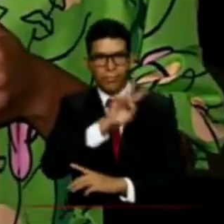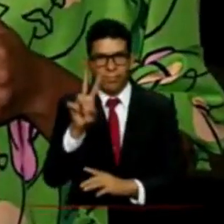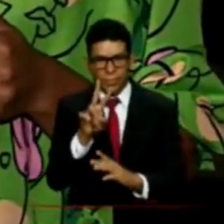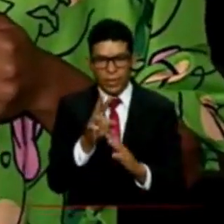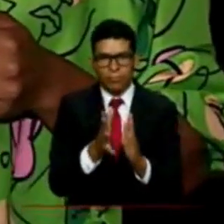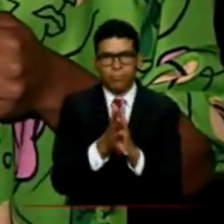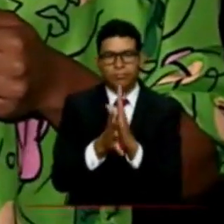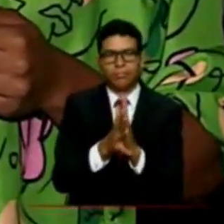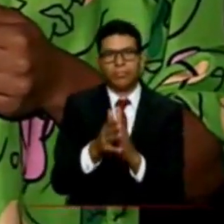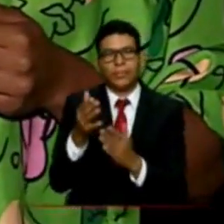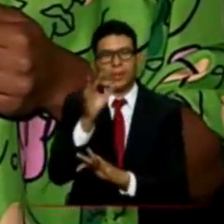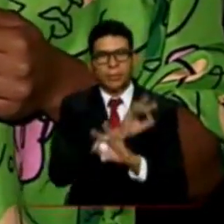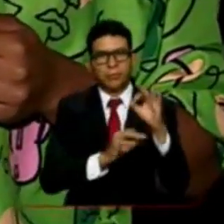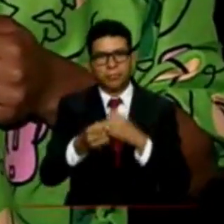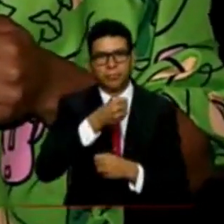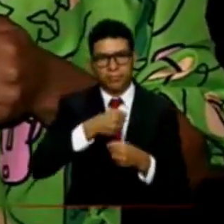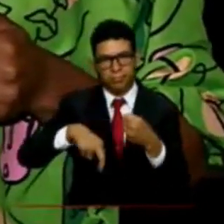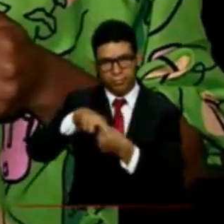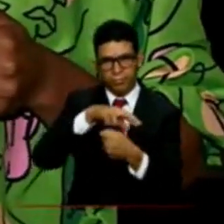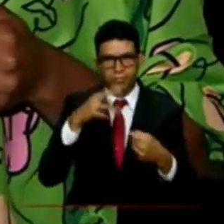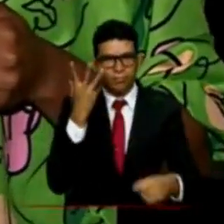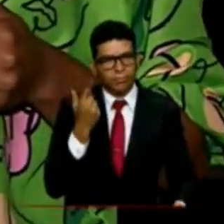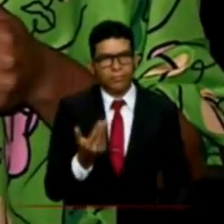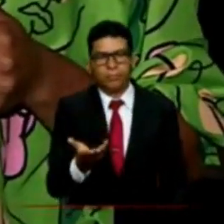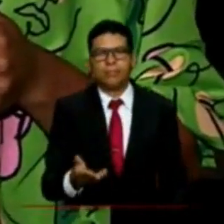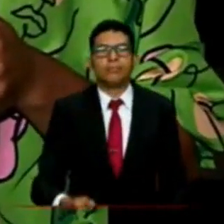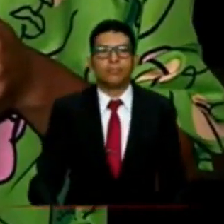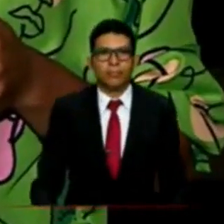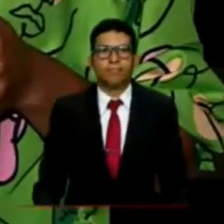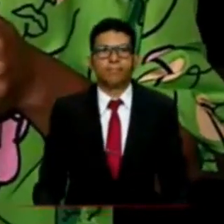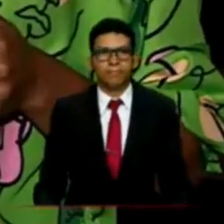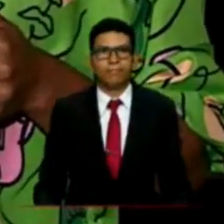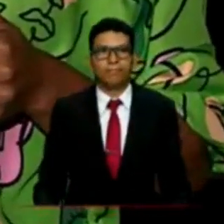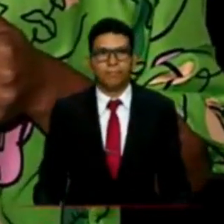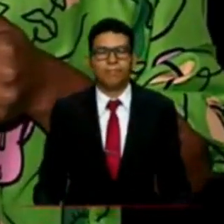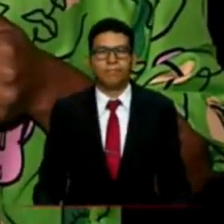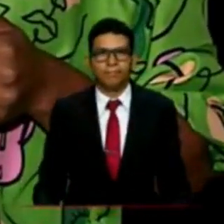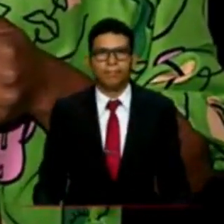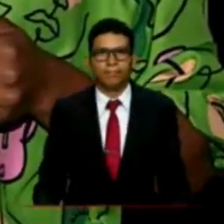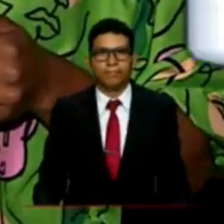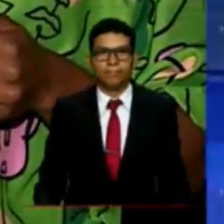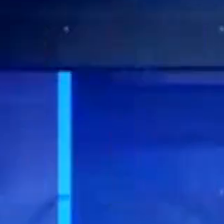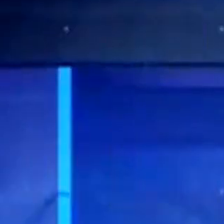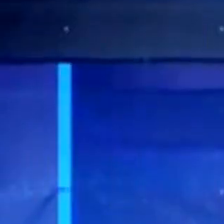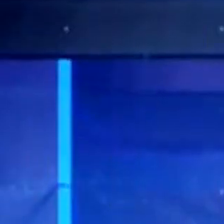Valle del Cauca. Soy Luisa Solís para Telepacífico Noticias, la región todos los días. Luisa, feliz noche para usted. Gracias.